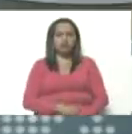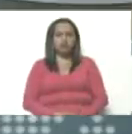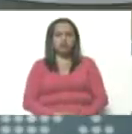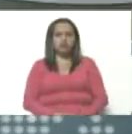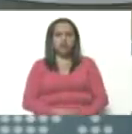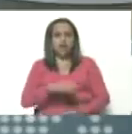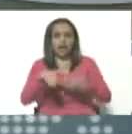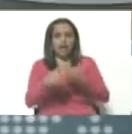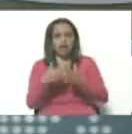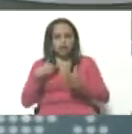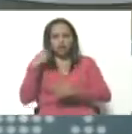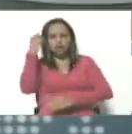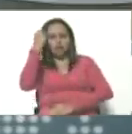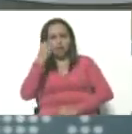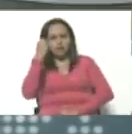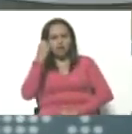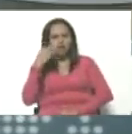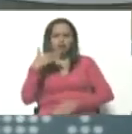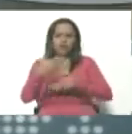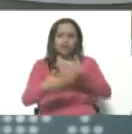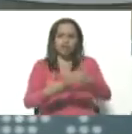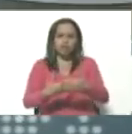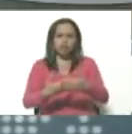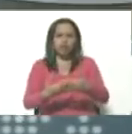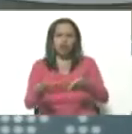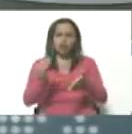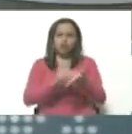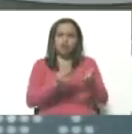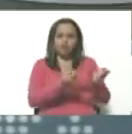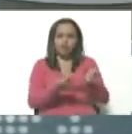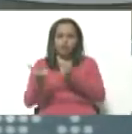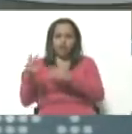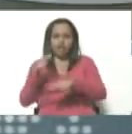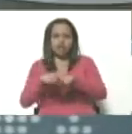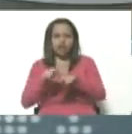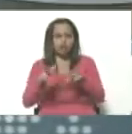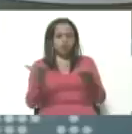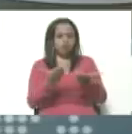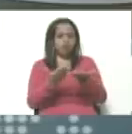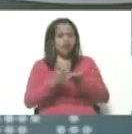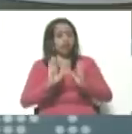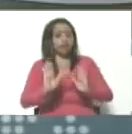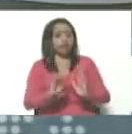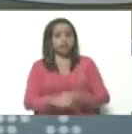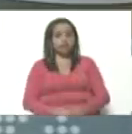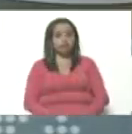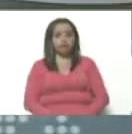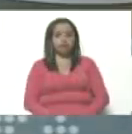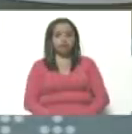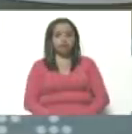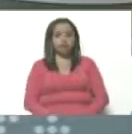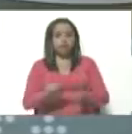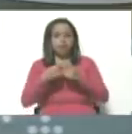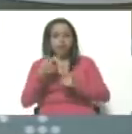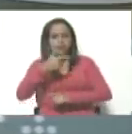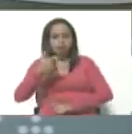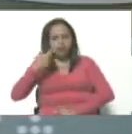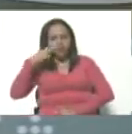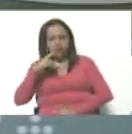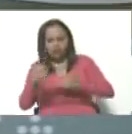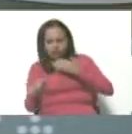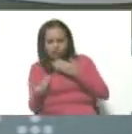Hasta hubiera pensado, como venía pensando, regresar a clase de los muchachos. Si no fuera por los trocheros, por los